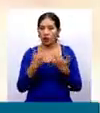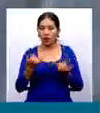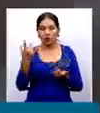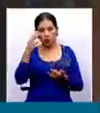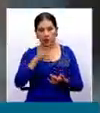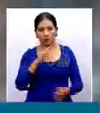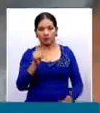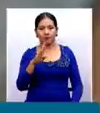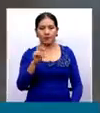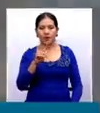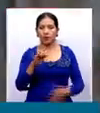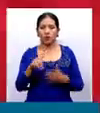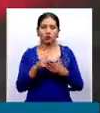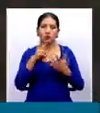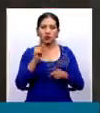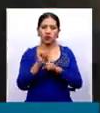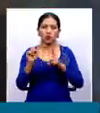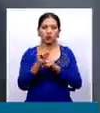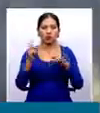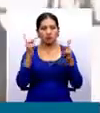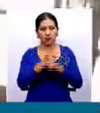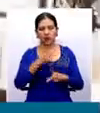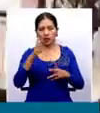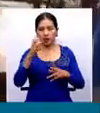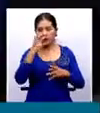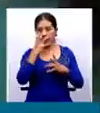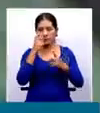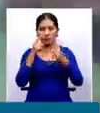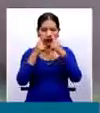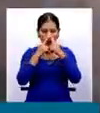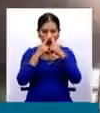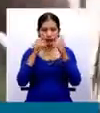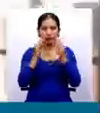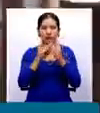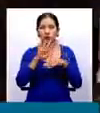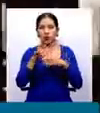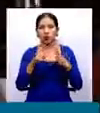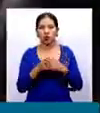una situación crítica, está maltratada la nariz, los pómulos,